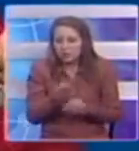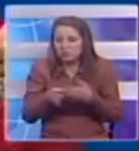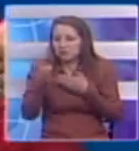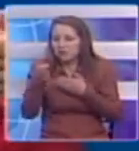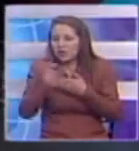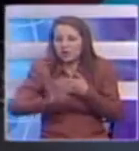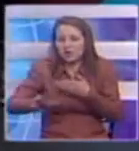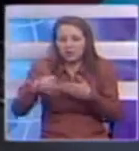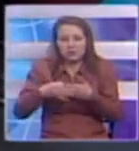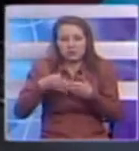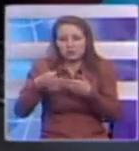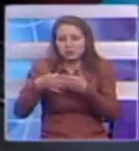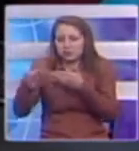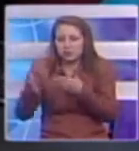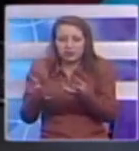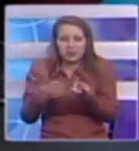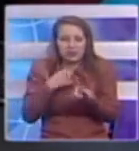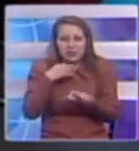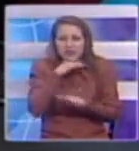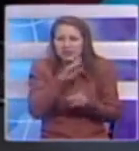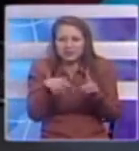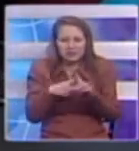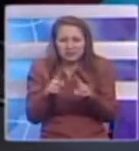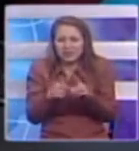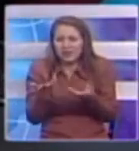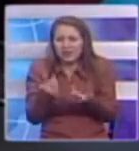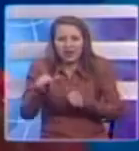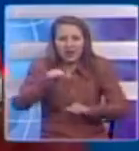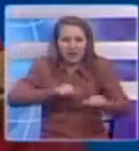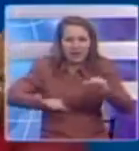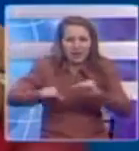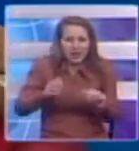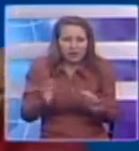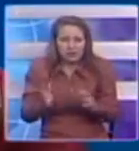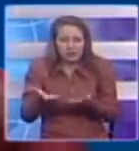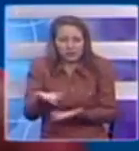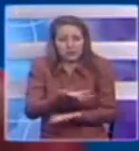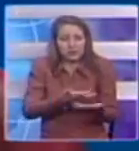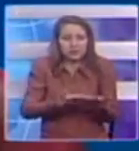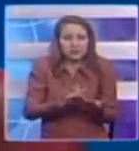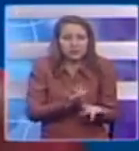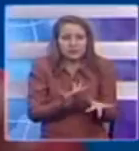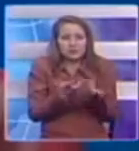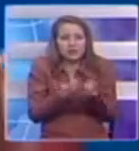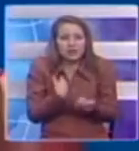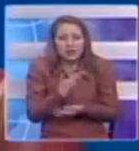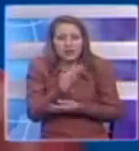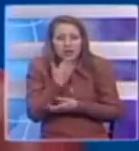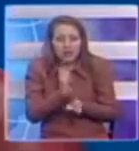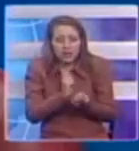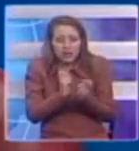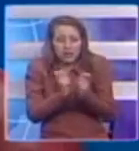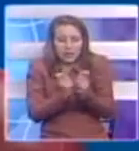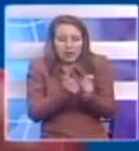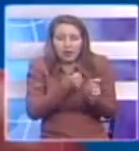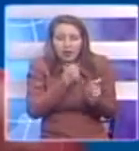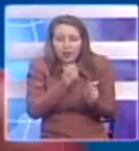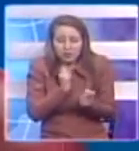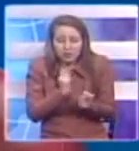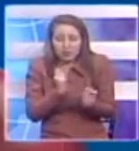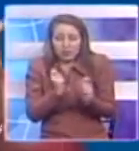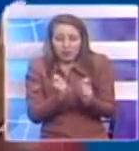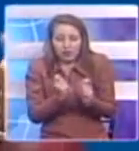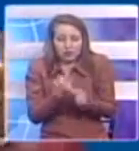pequeños poblados, los fertilizantes, los agroquímicos. Entonces, ni bien quiere como que mejorarse la calidad,